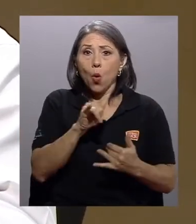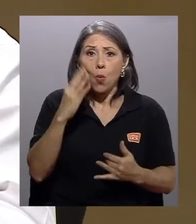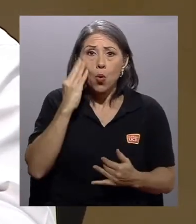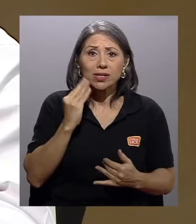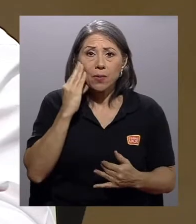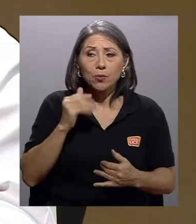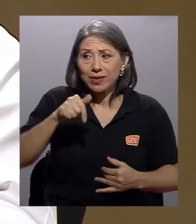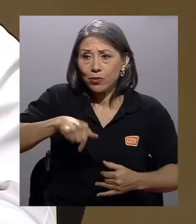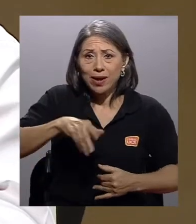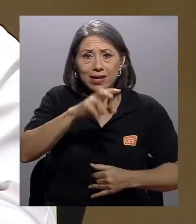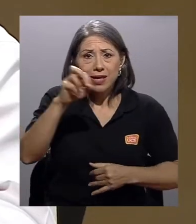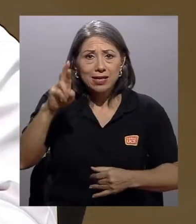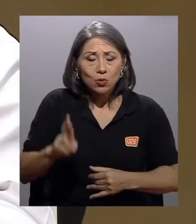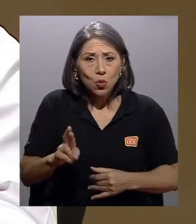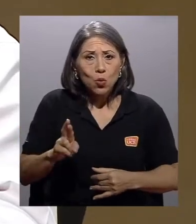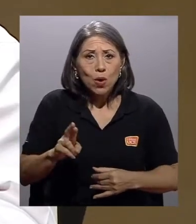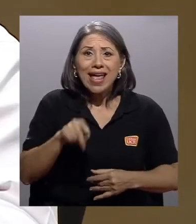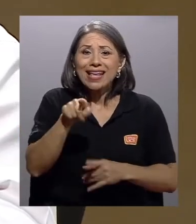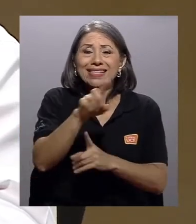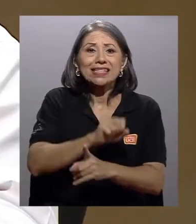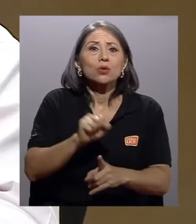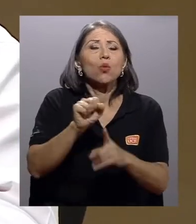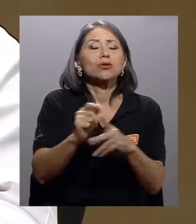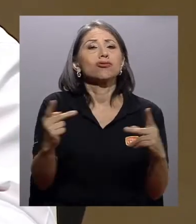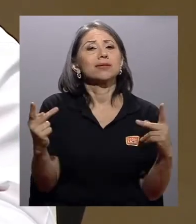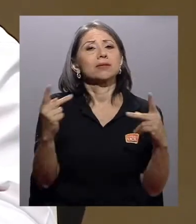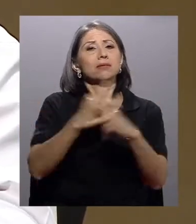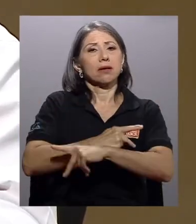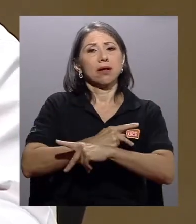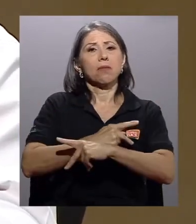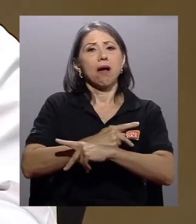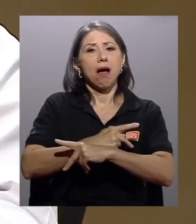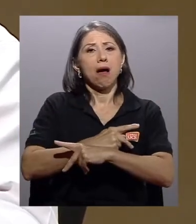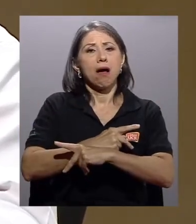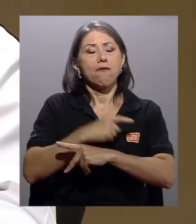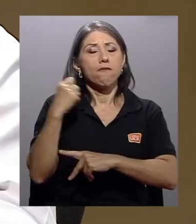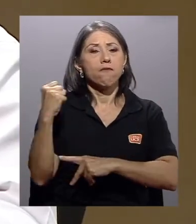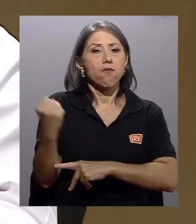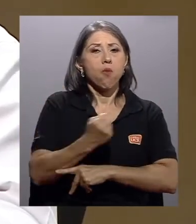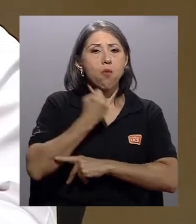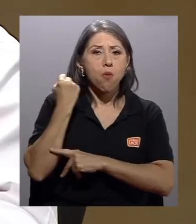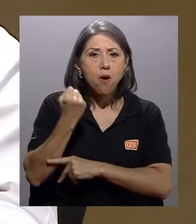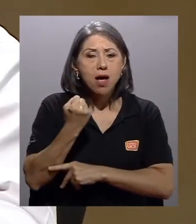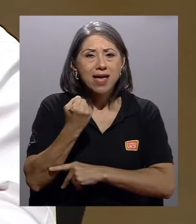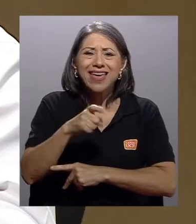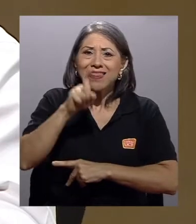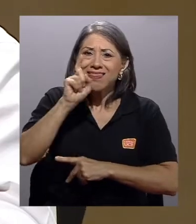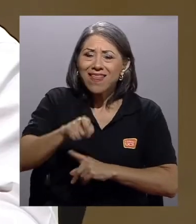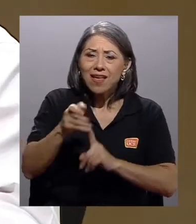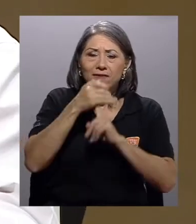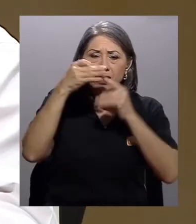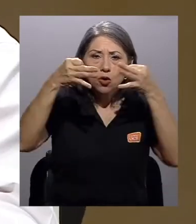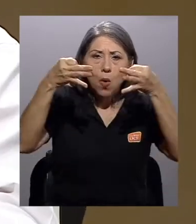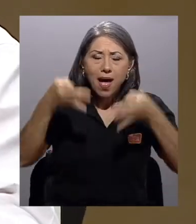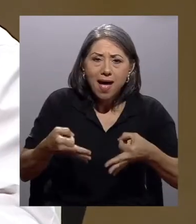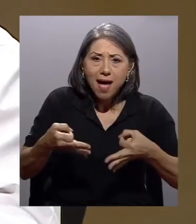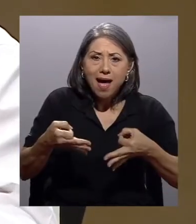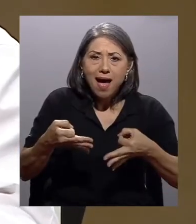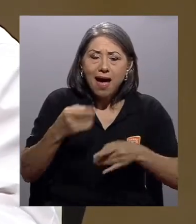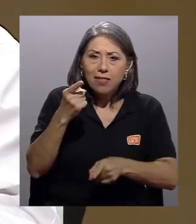en nuestro país, esta situación se exacerba y se deben de tomar medidas